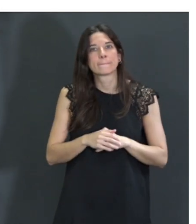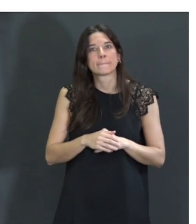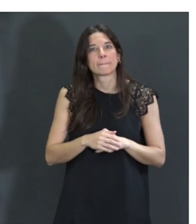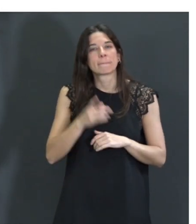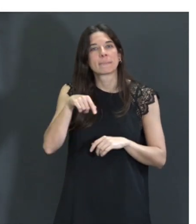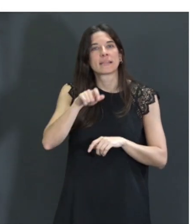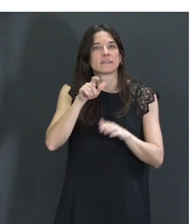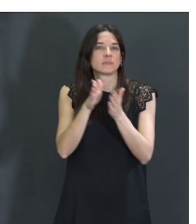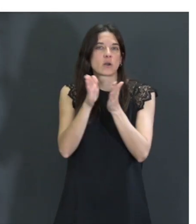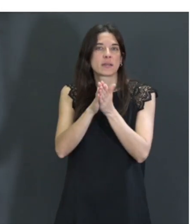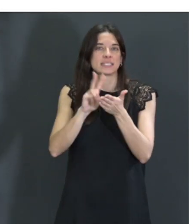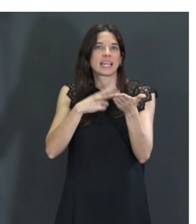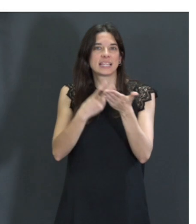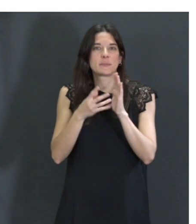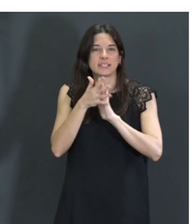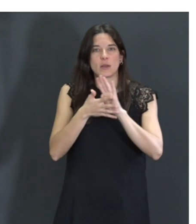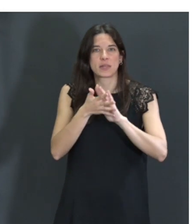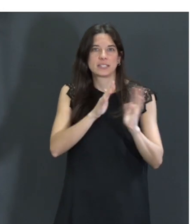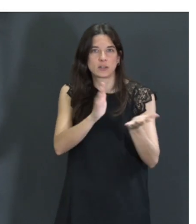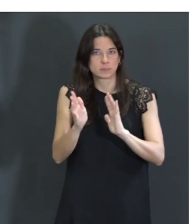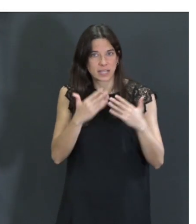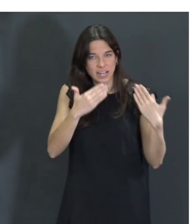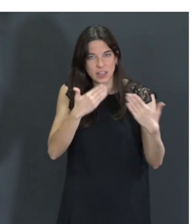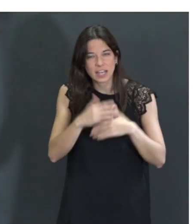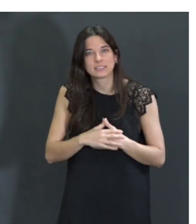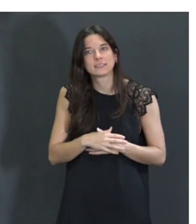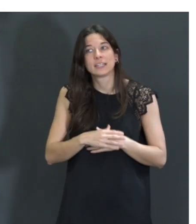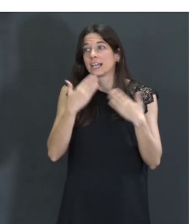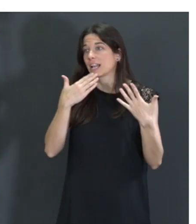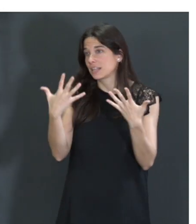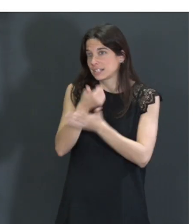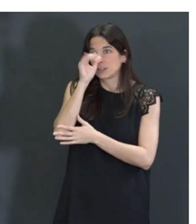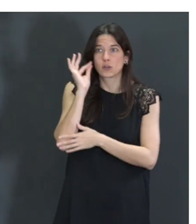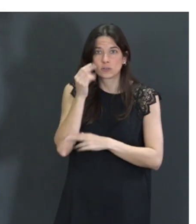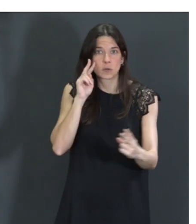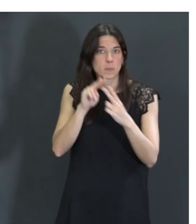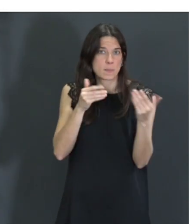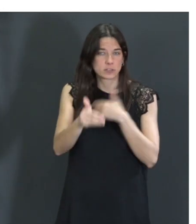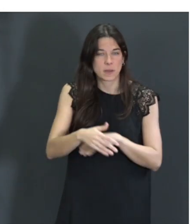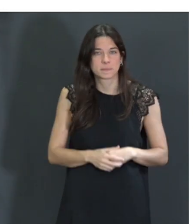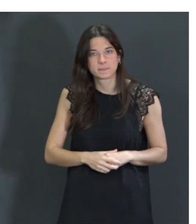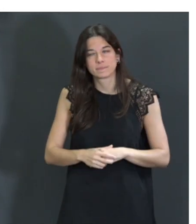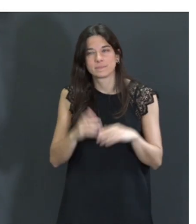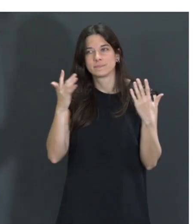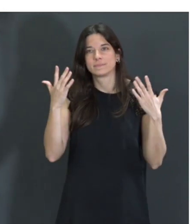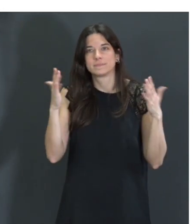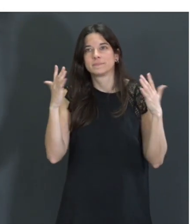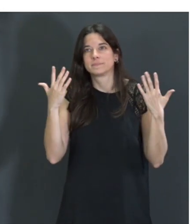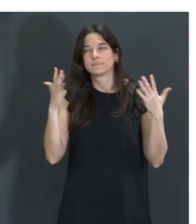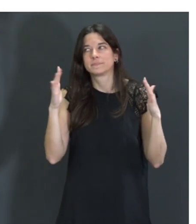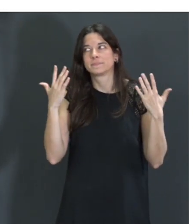las intérpretes en lengua de signos. Muchas gracias a todos y hasta la próxima. Gracias.